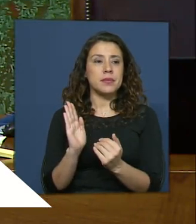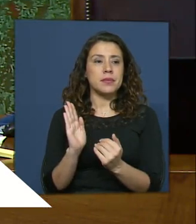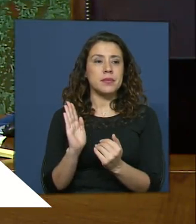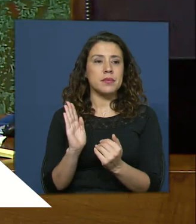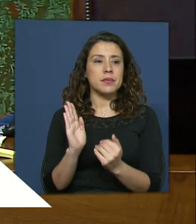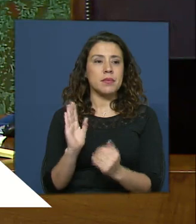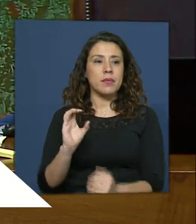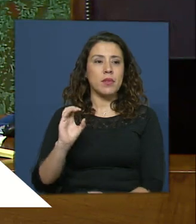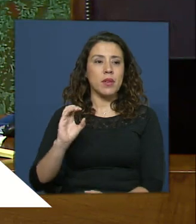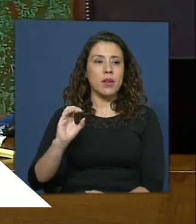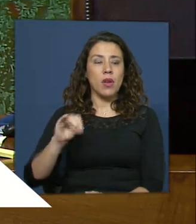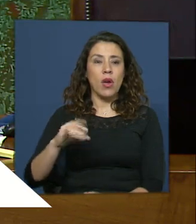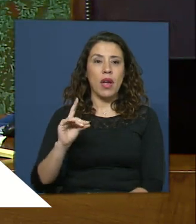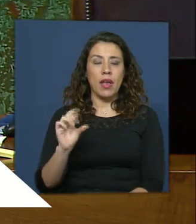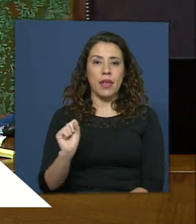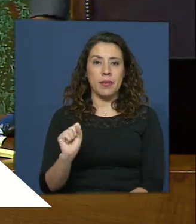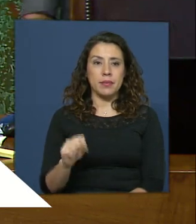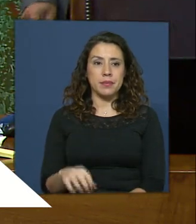¿Sergio Ojeda?